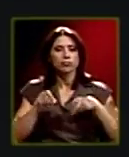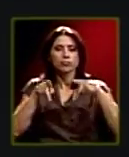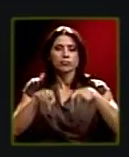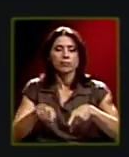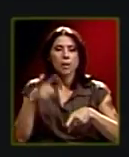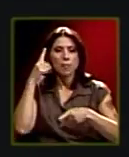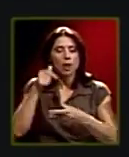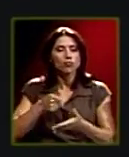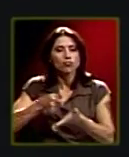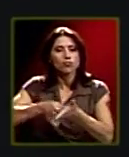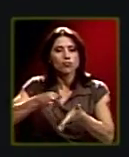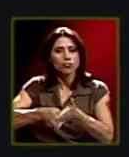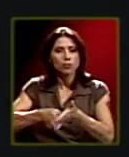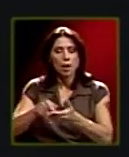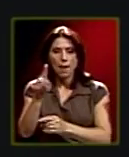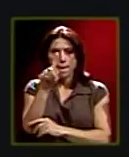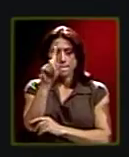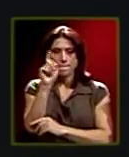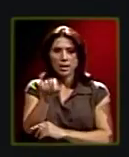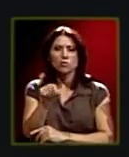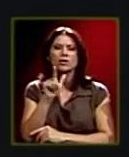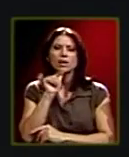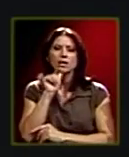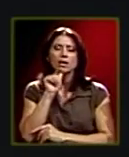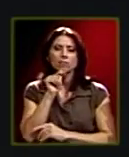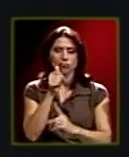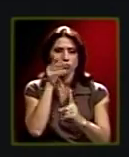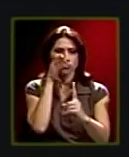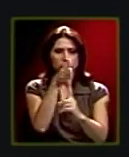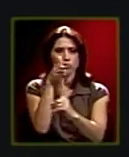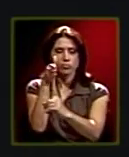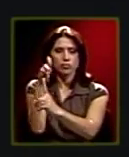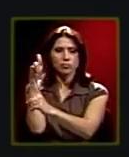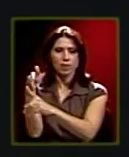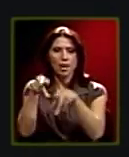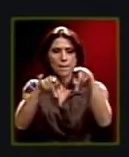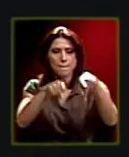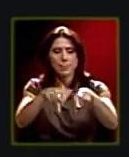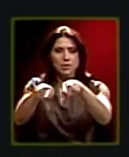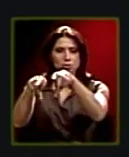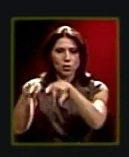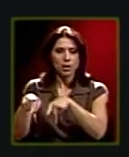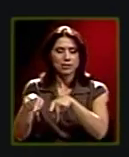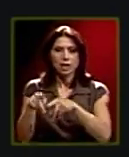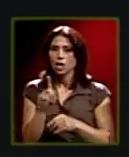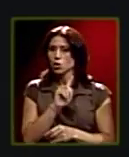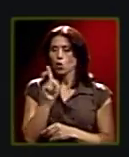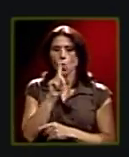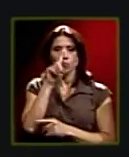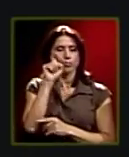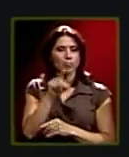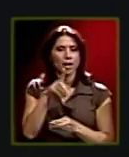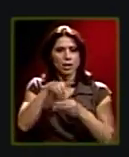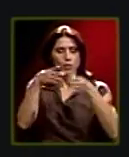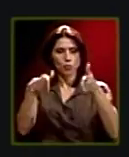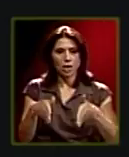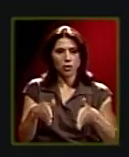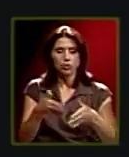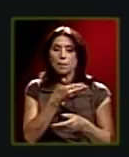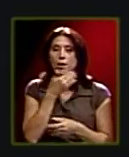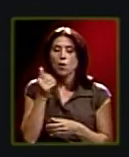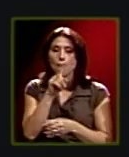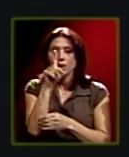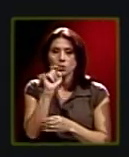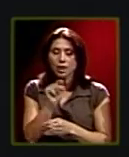es preguntarle directamente a los votantes, ya no a los intermediarios, que en este caso son los diputados, una decisión. Y por